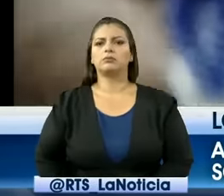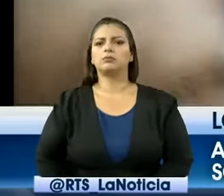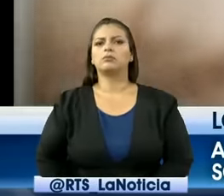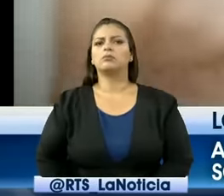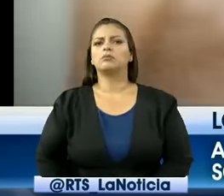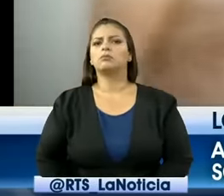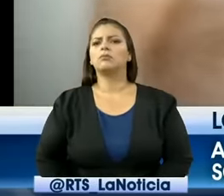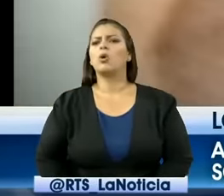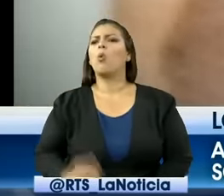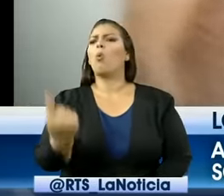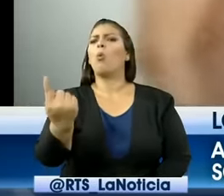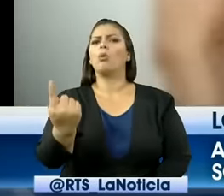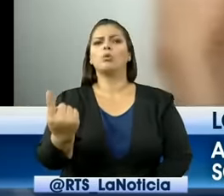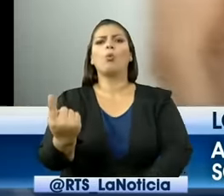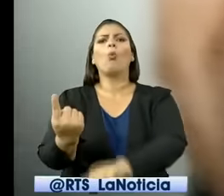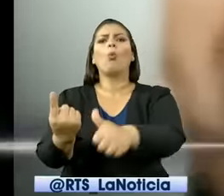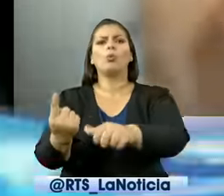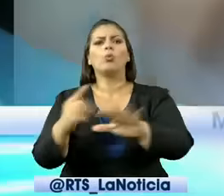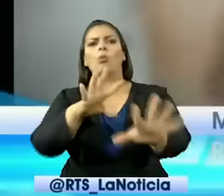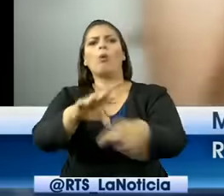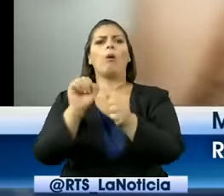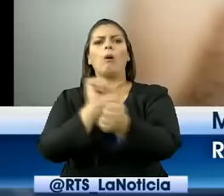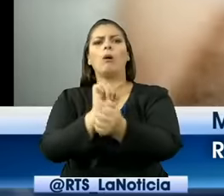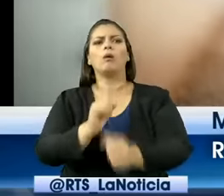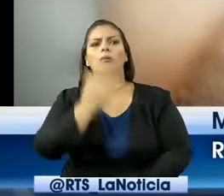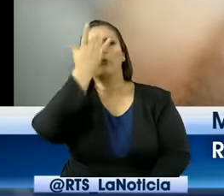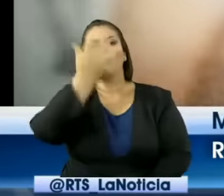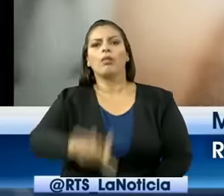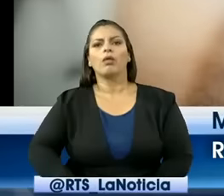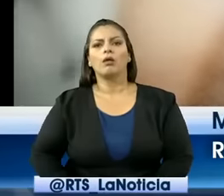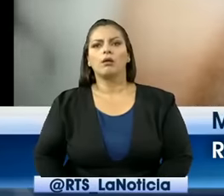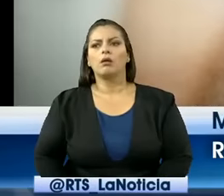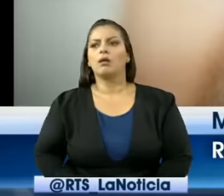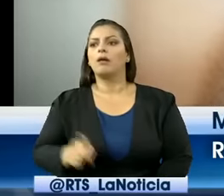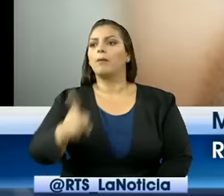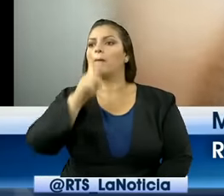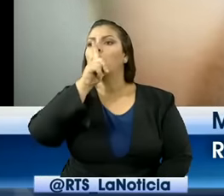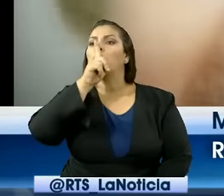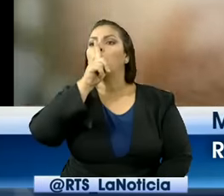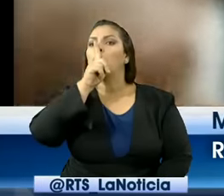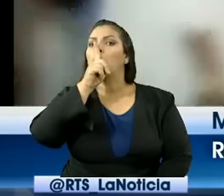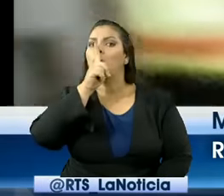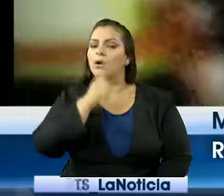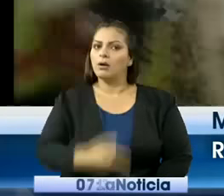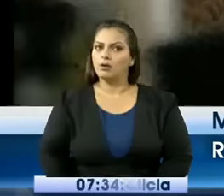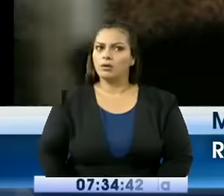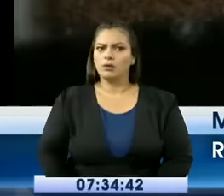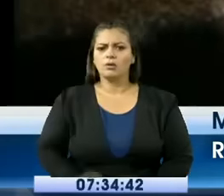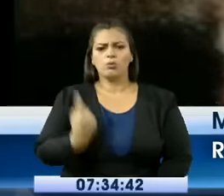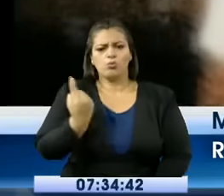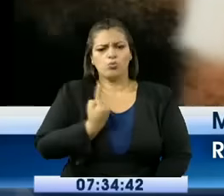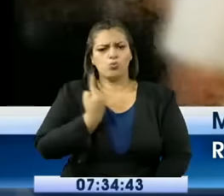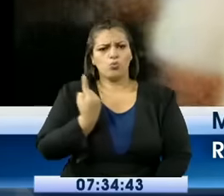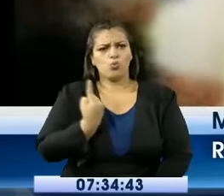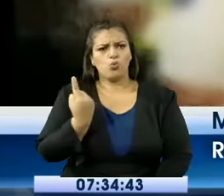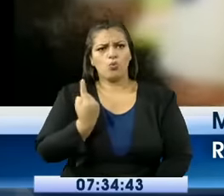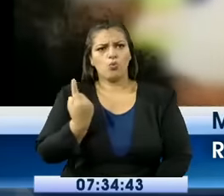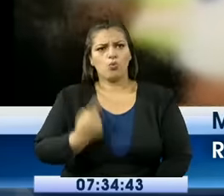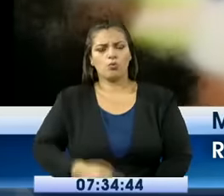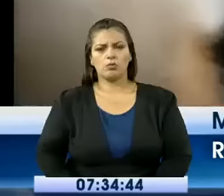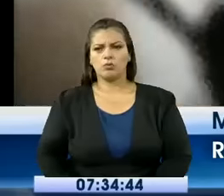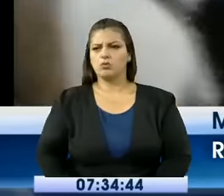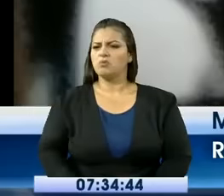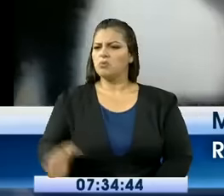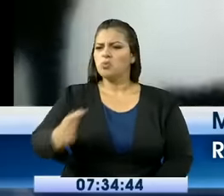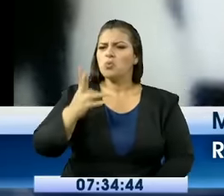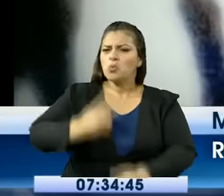al otro? Porque no quieren, no quiere decir dónde está. Es porque no han dado con nadie. No han dado con nadie. Como la gente, toda madre que sea hijo ladrón, que sea de